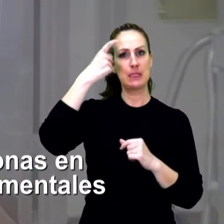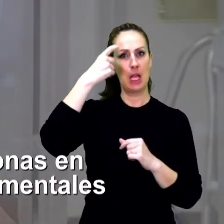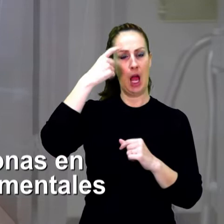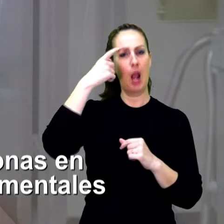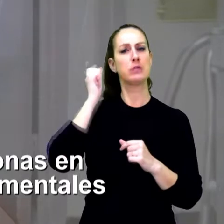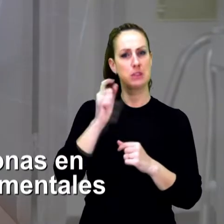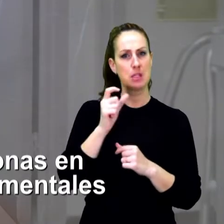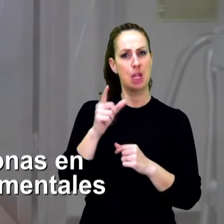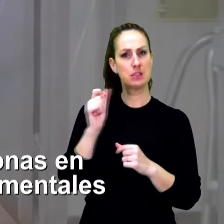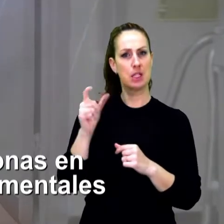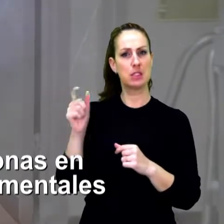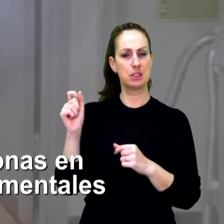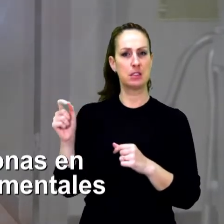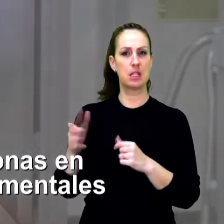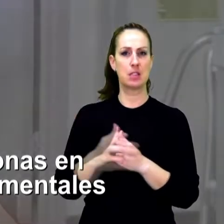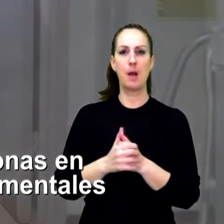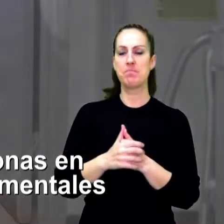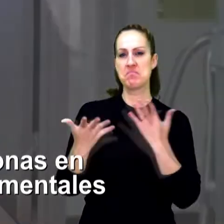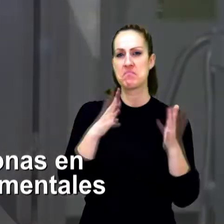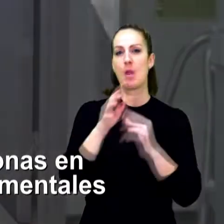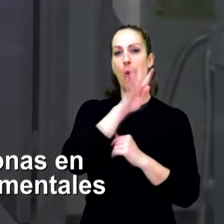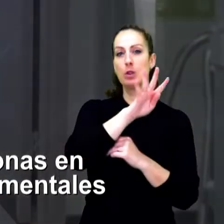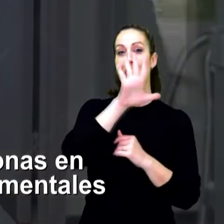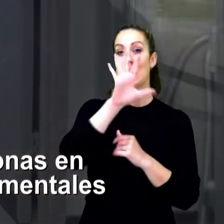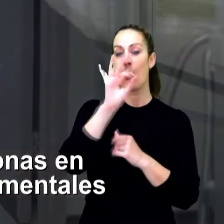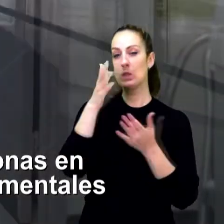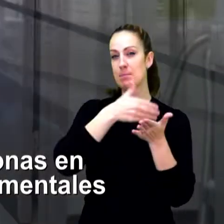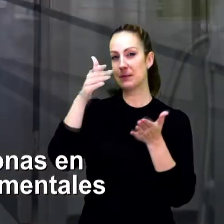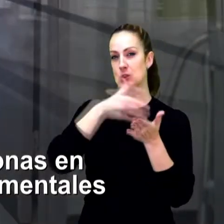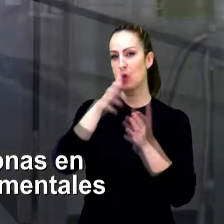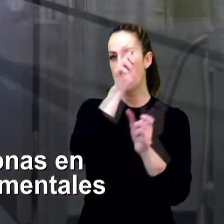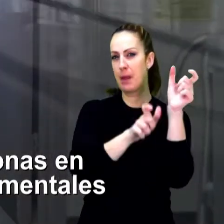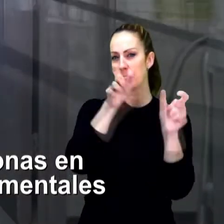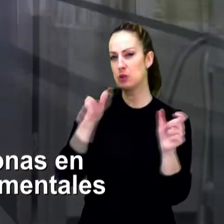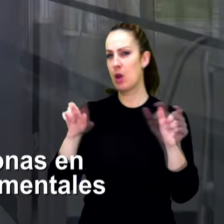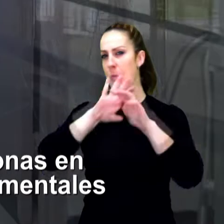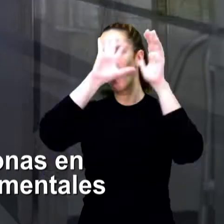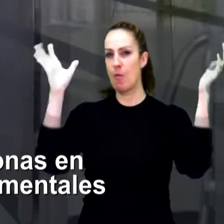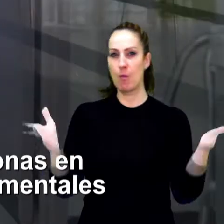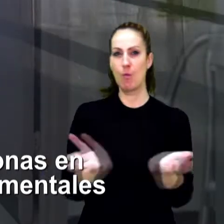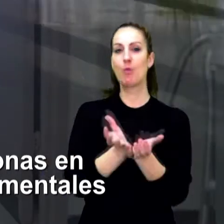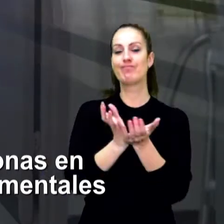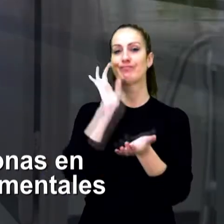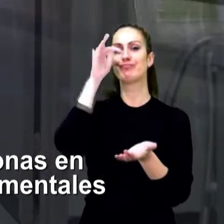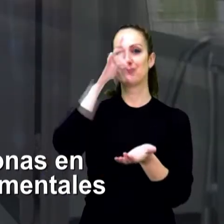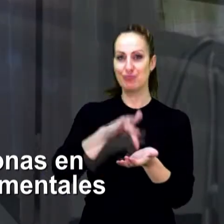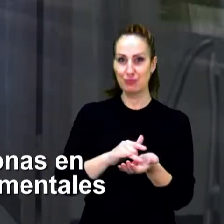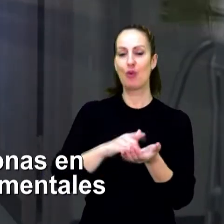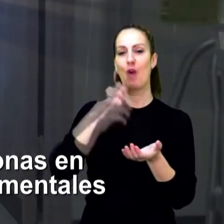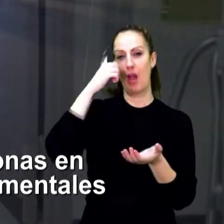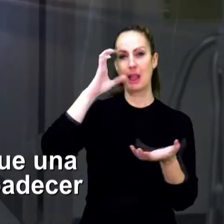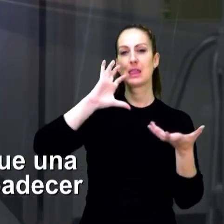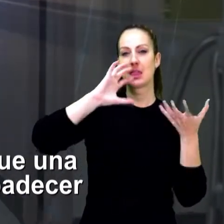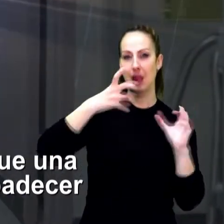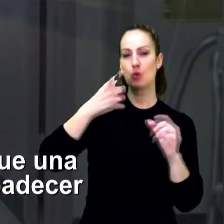se espera. Cerca de 450 millones de personas en el mundo padecen uno de estos